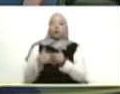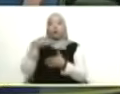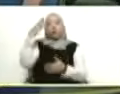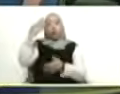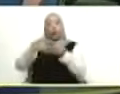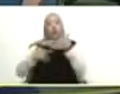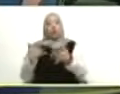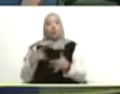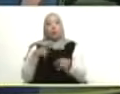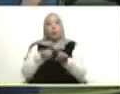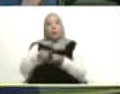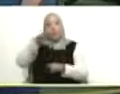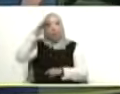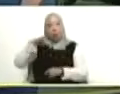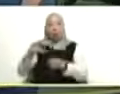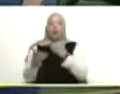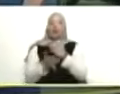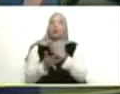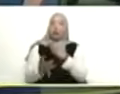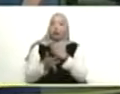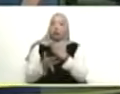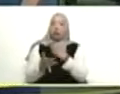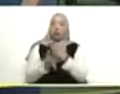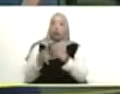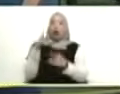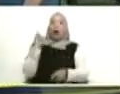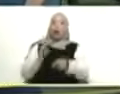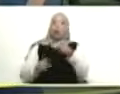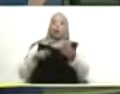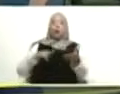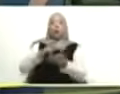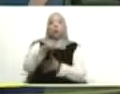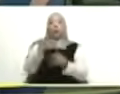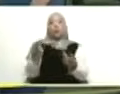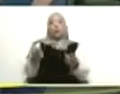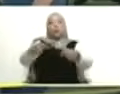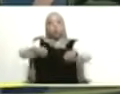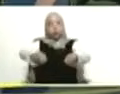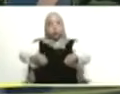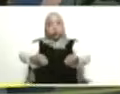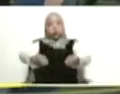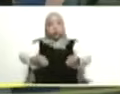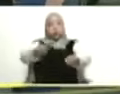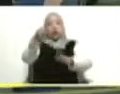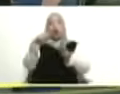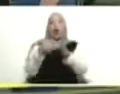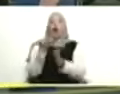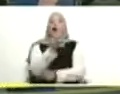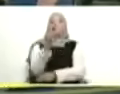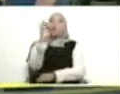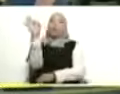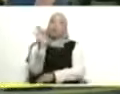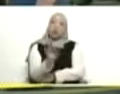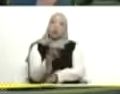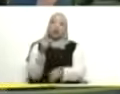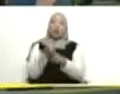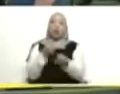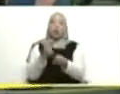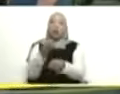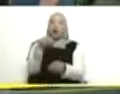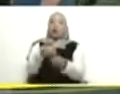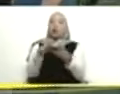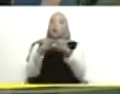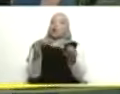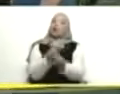equipos militares, sin técnica, sin armamento. Bloqueo 1000%, y era bloqueo indirecto,